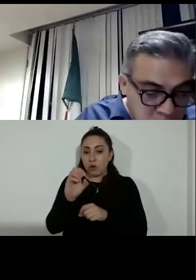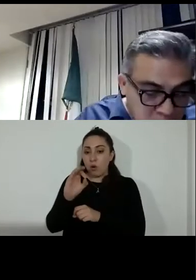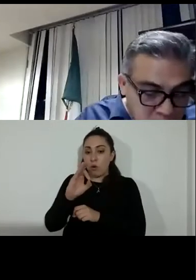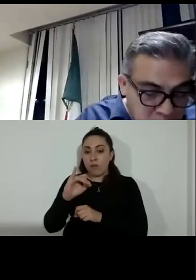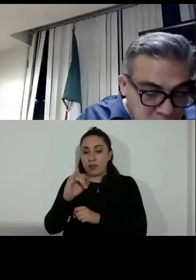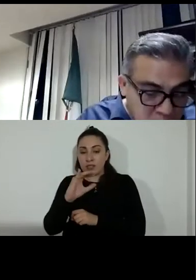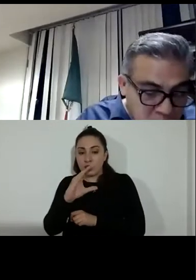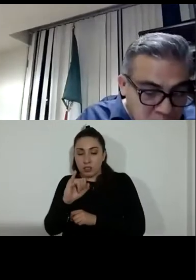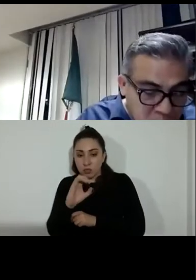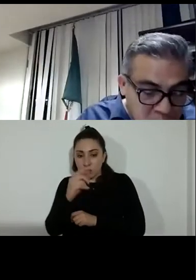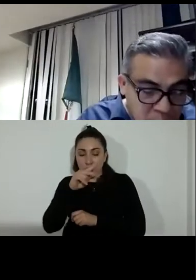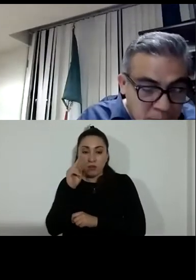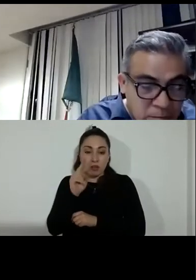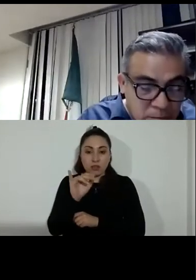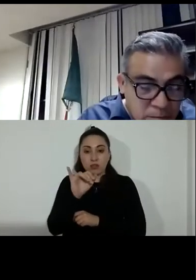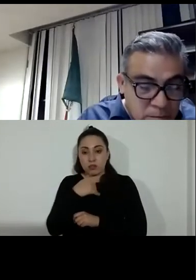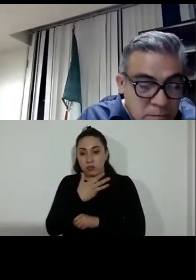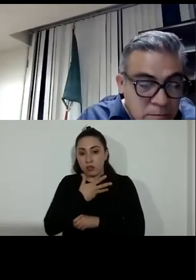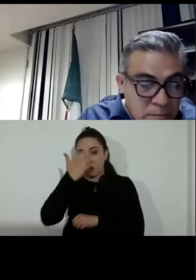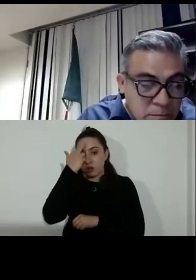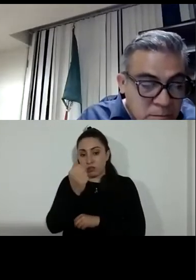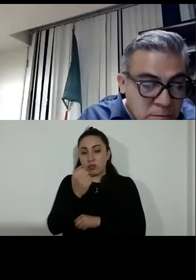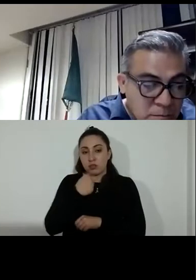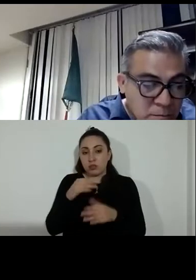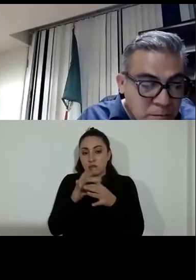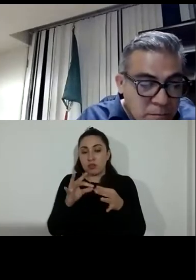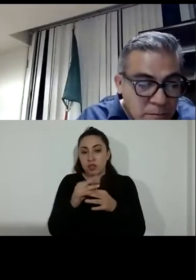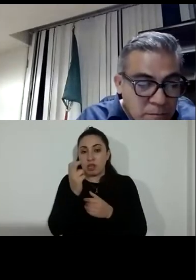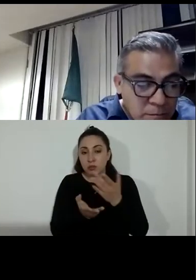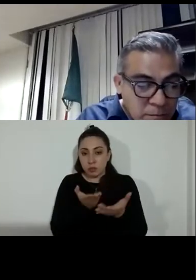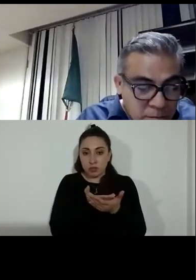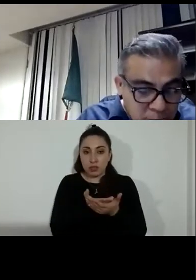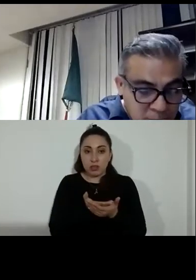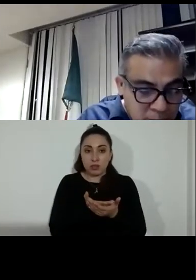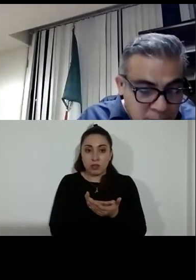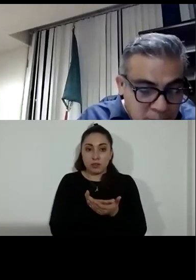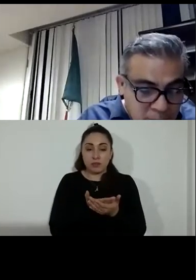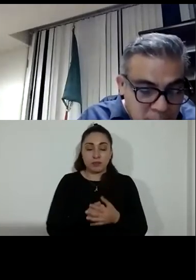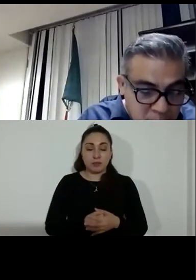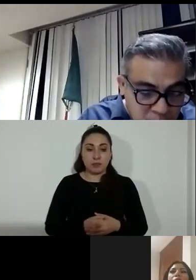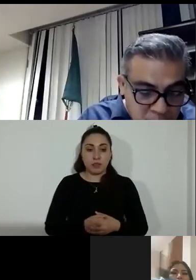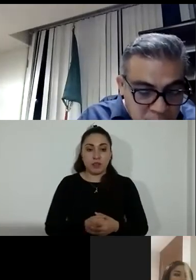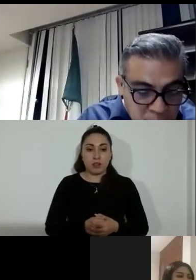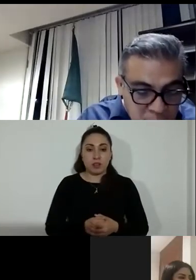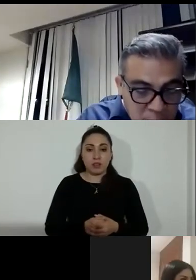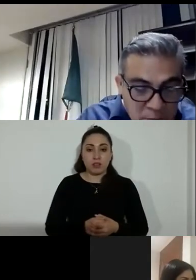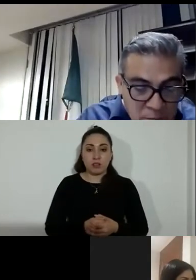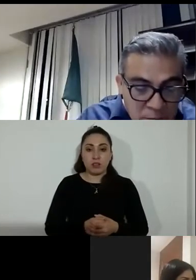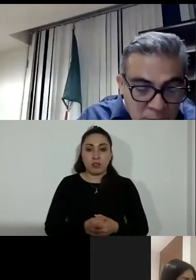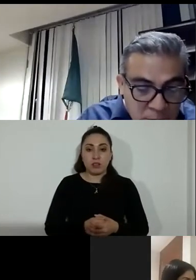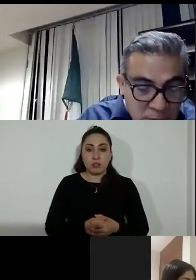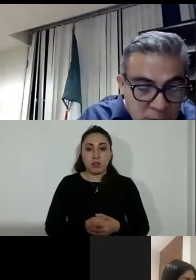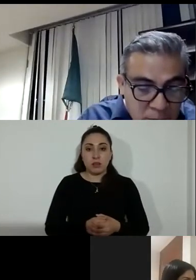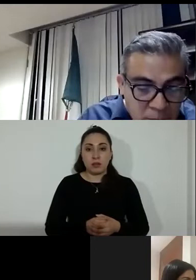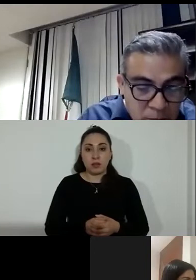me lo permite, en donde acredito claramente que las iniciativas de creación de ley de